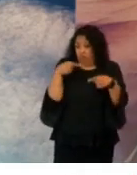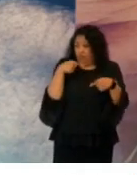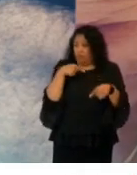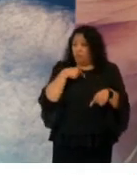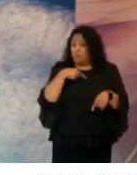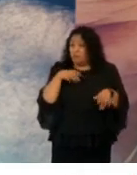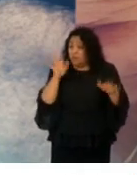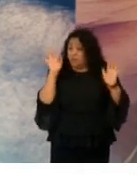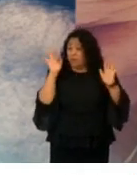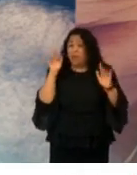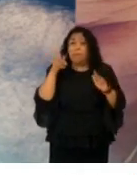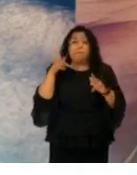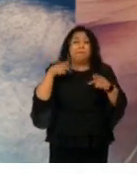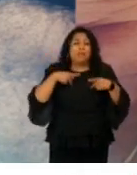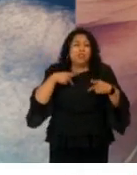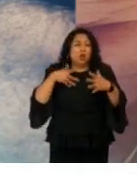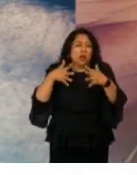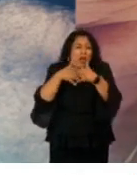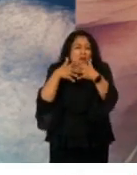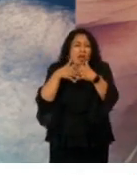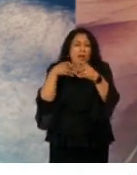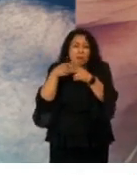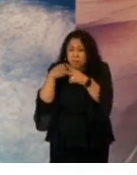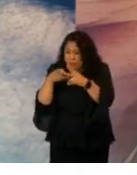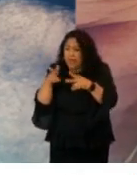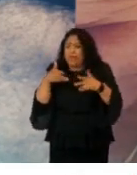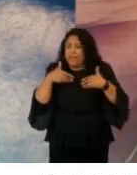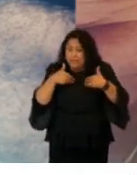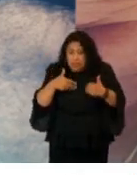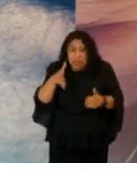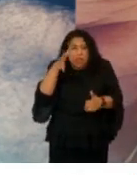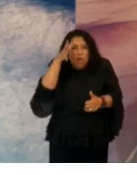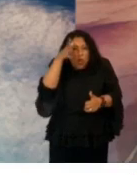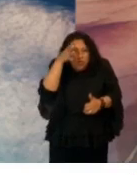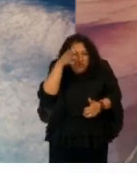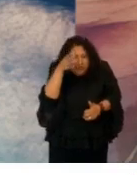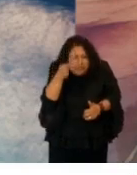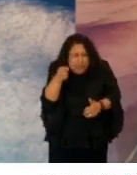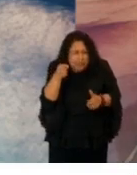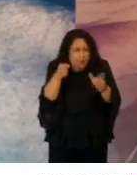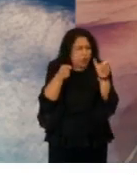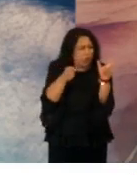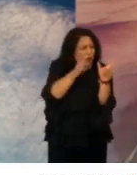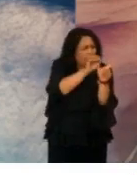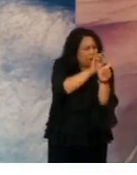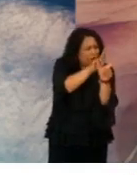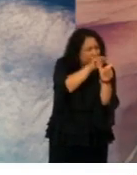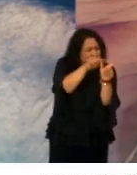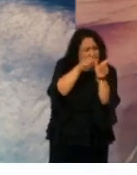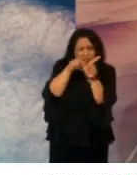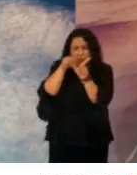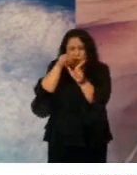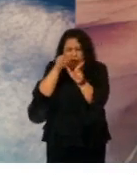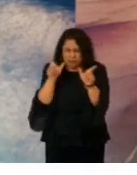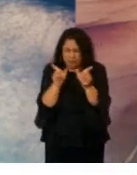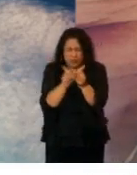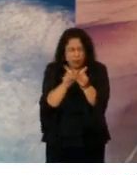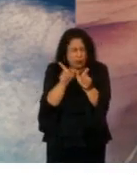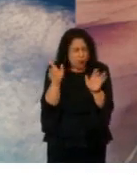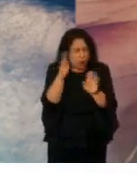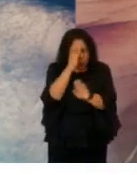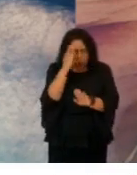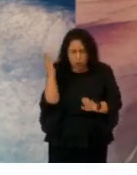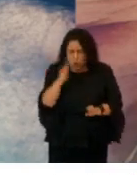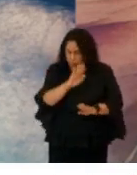que ha estudiado el holocausto, persona que entiende el concepto, es juntar feminismo con nazismo, es una